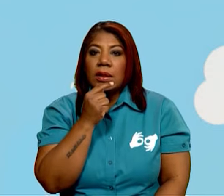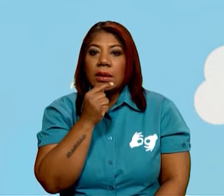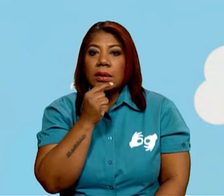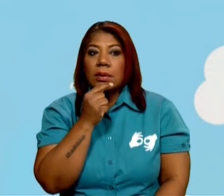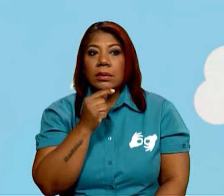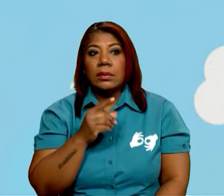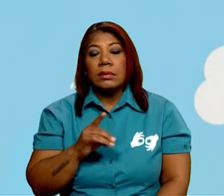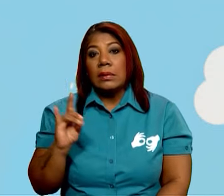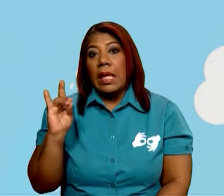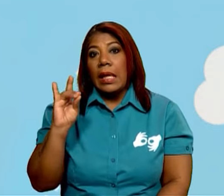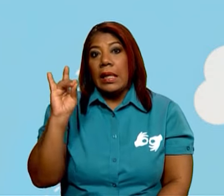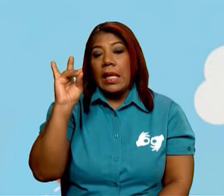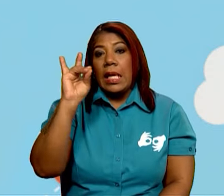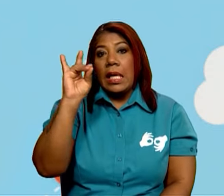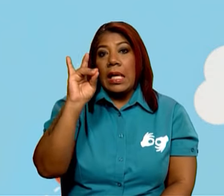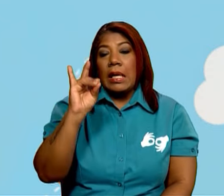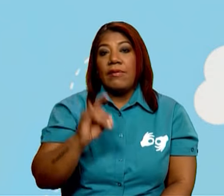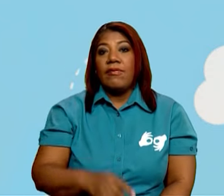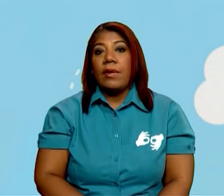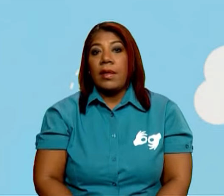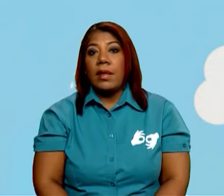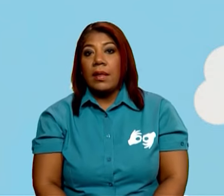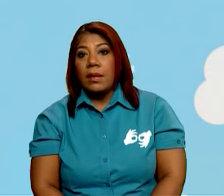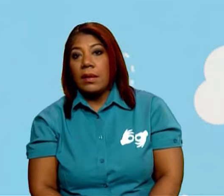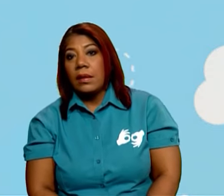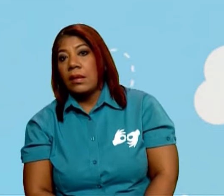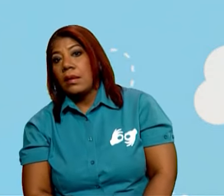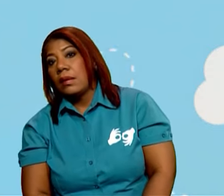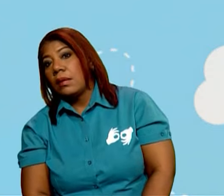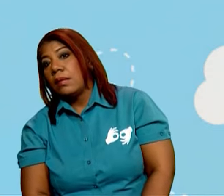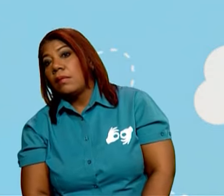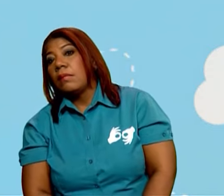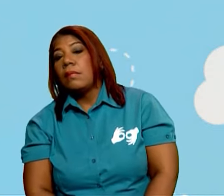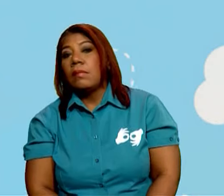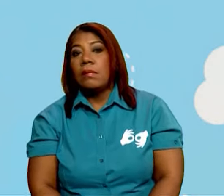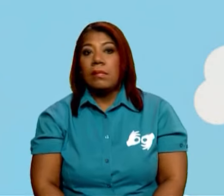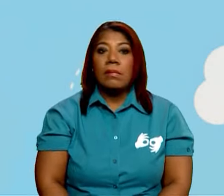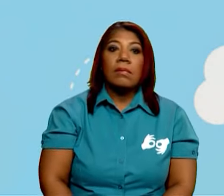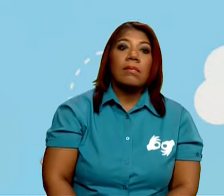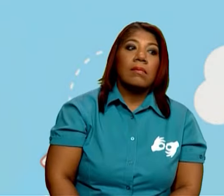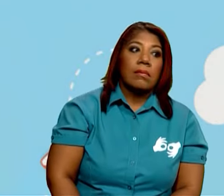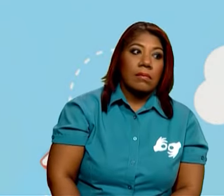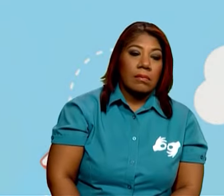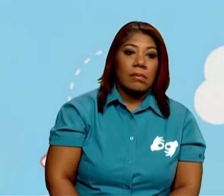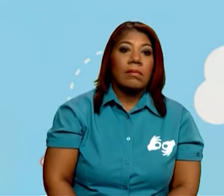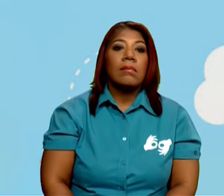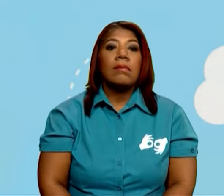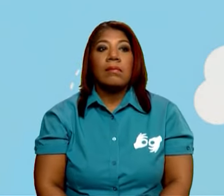Pero en azul, ¿qué tenemos? Ah, estos no están alimentándose, estos están en una función.